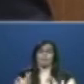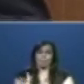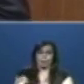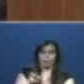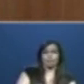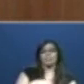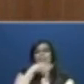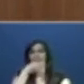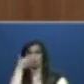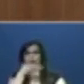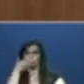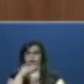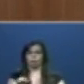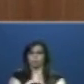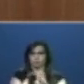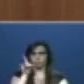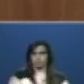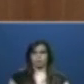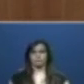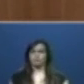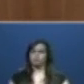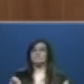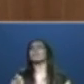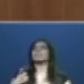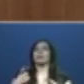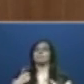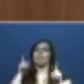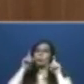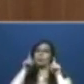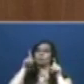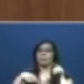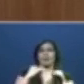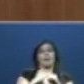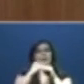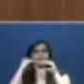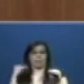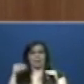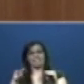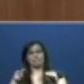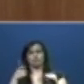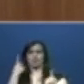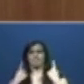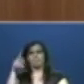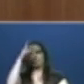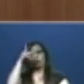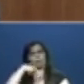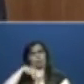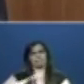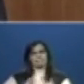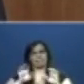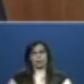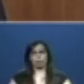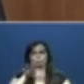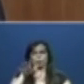cole pero la calidad debe ir de la mano de la equidad una variable que siempre preocupa en el sistema educativo de Castilla y león